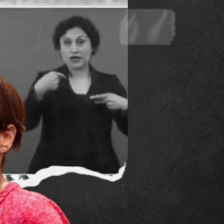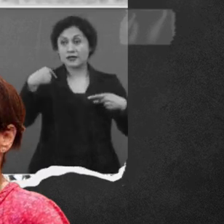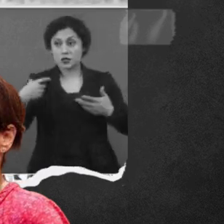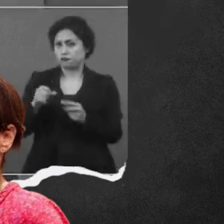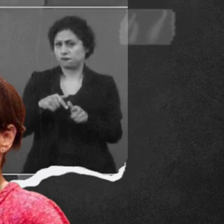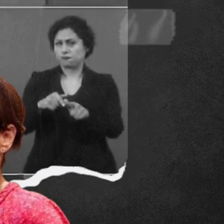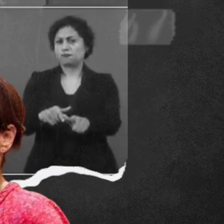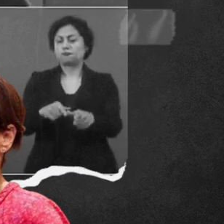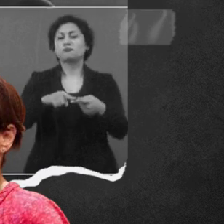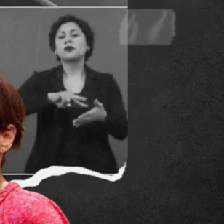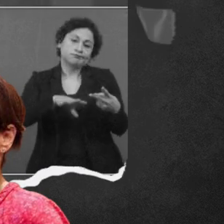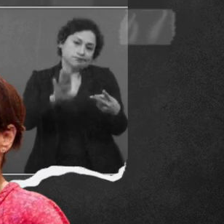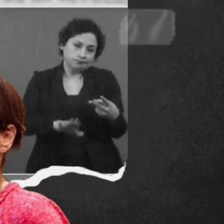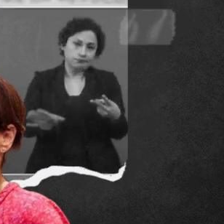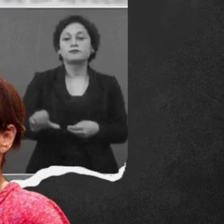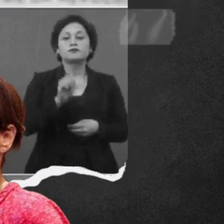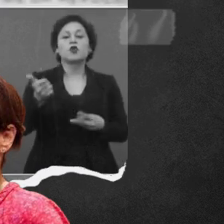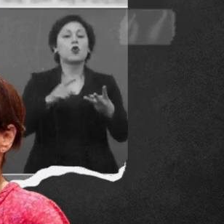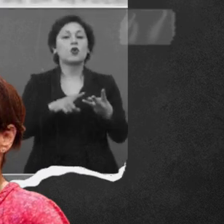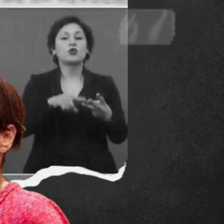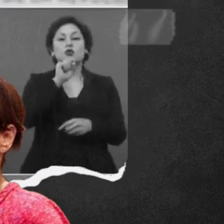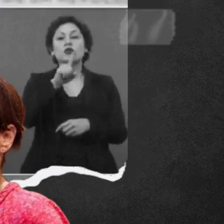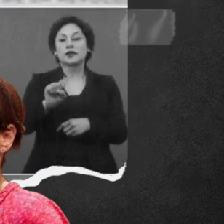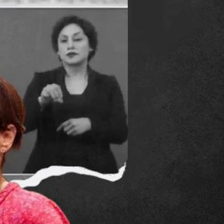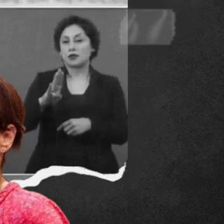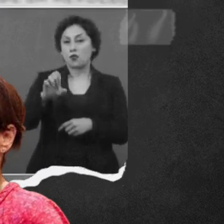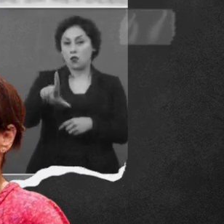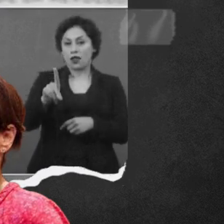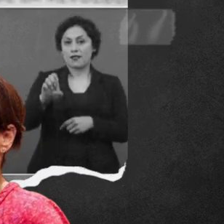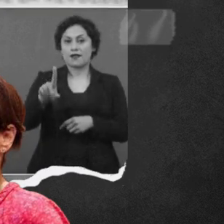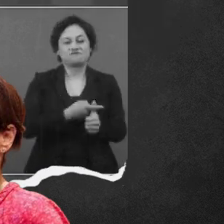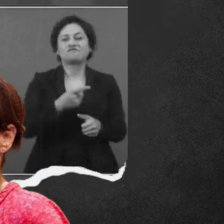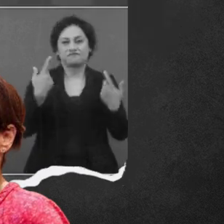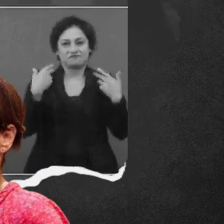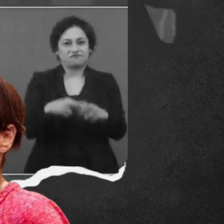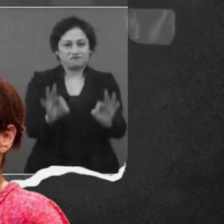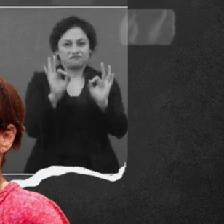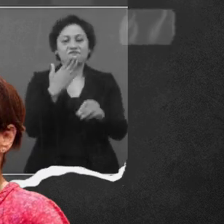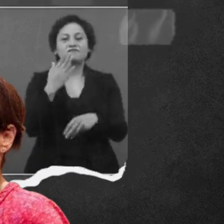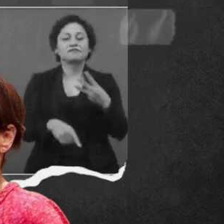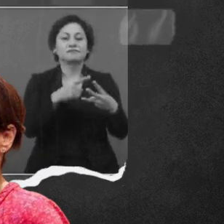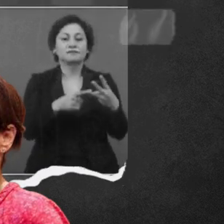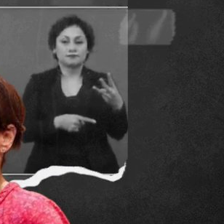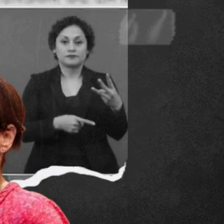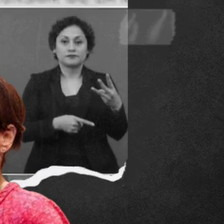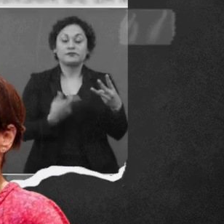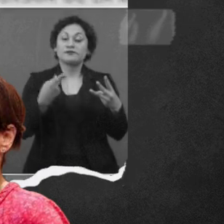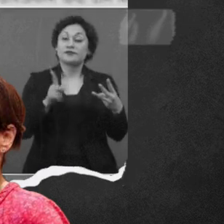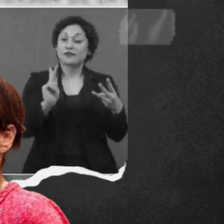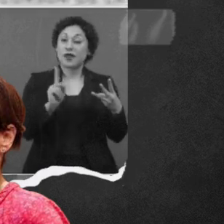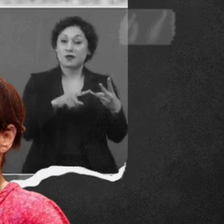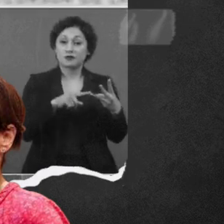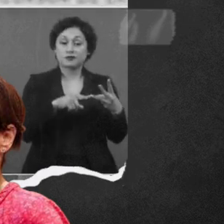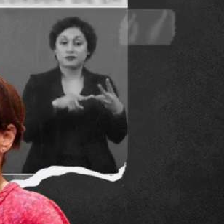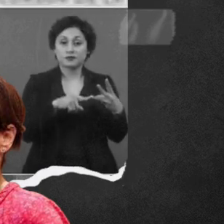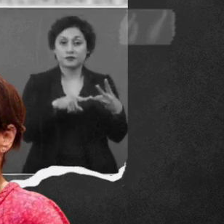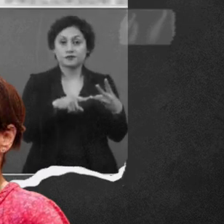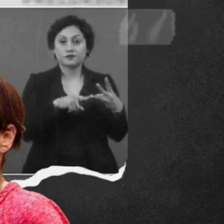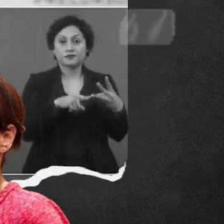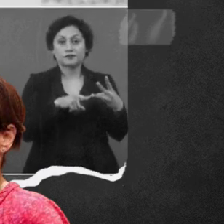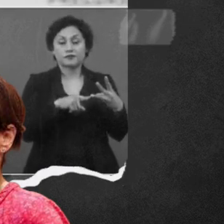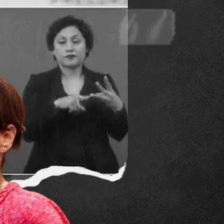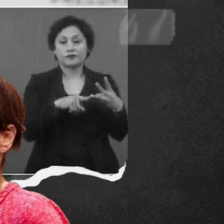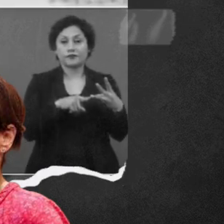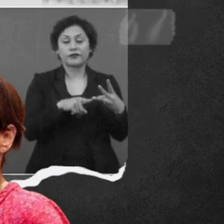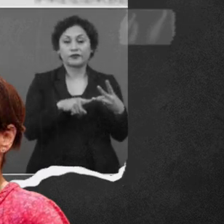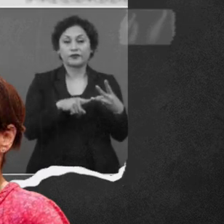sí, el ingeniero Buenrostro y Samuel del Villar, que era procurador. Pero a él le había tocado atender